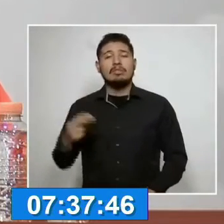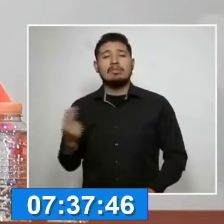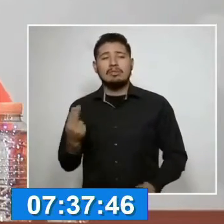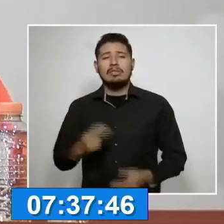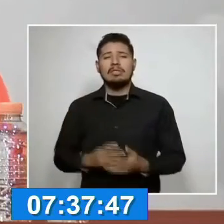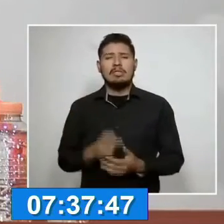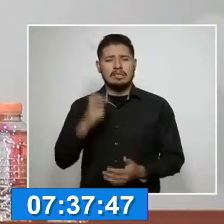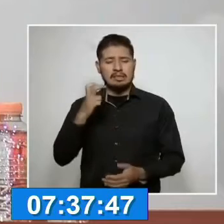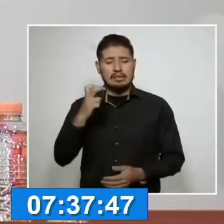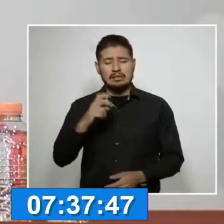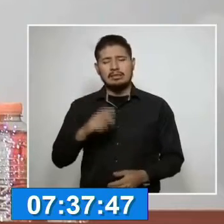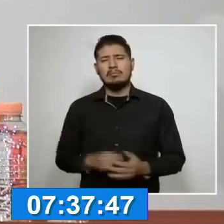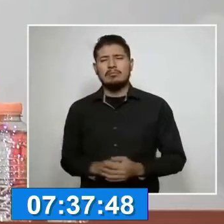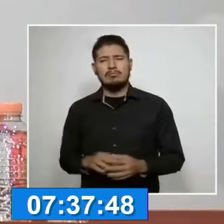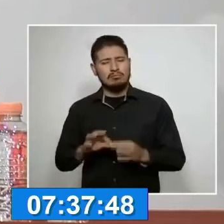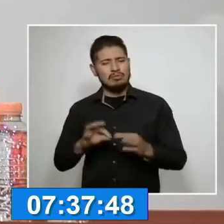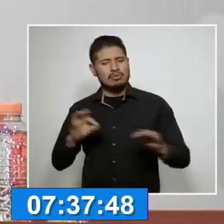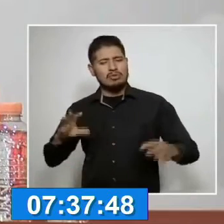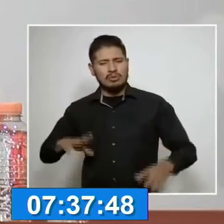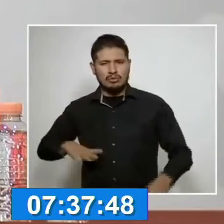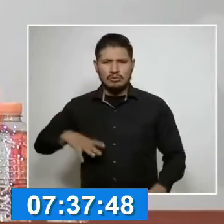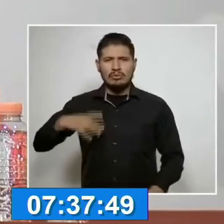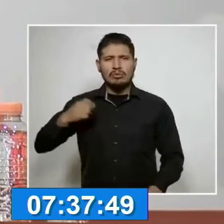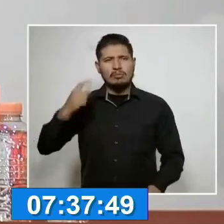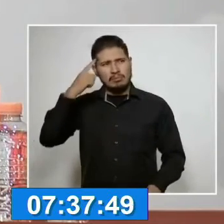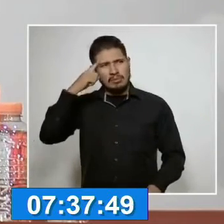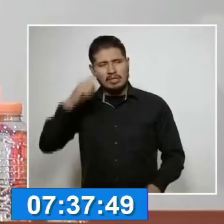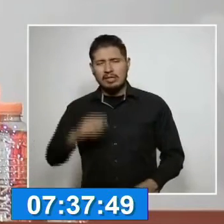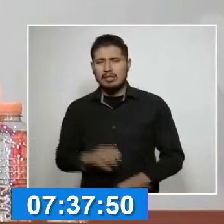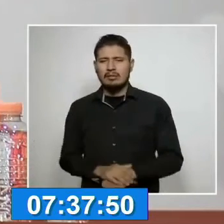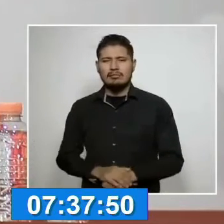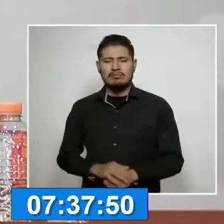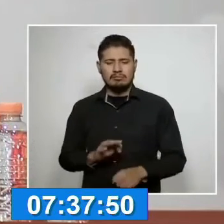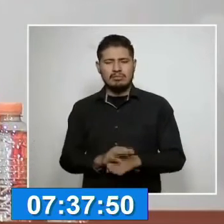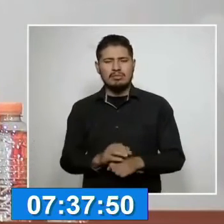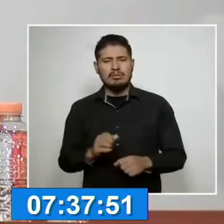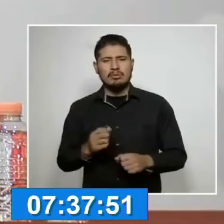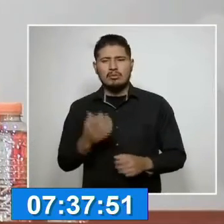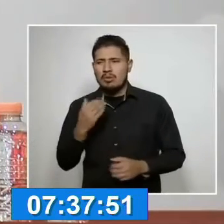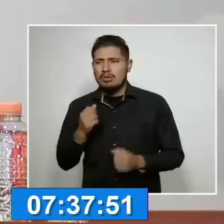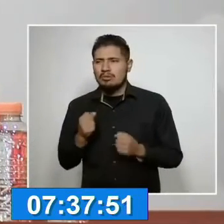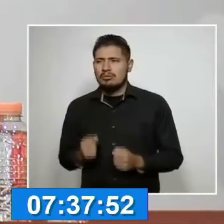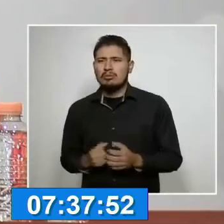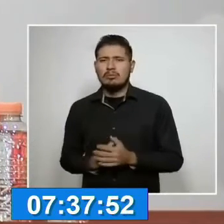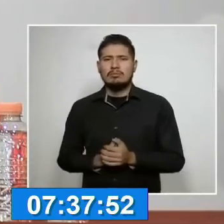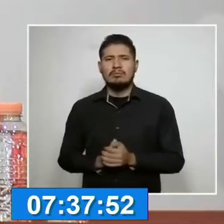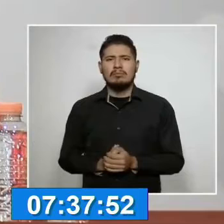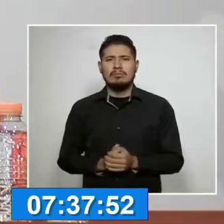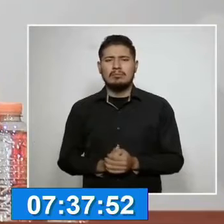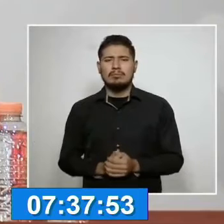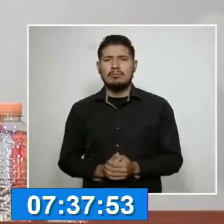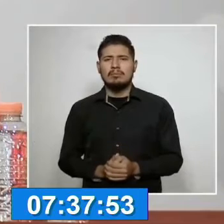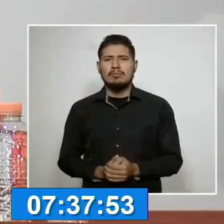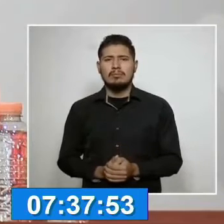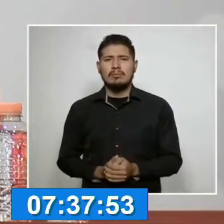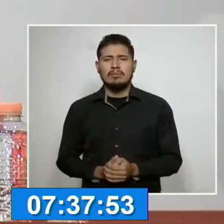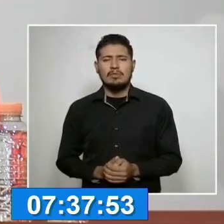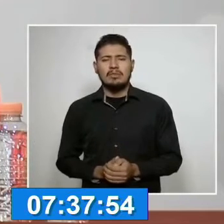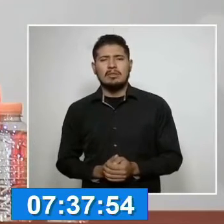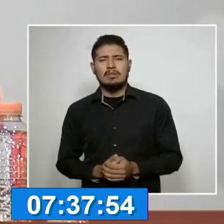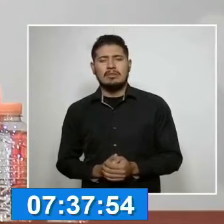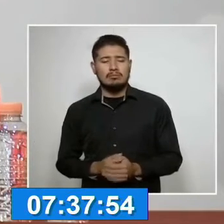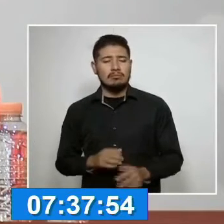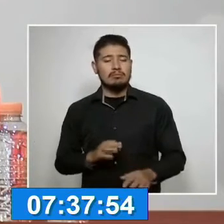Así que esta alineación de esfuerzos para combatir la inseguridad se continuará respaldando